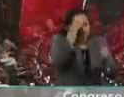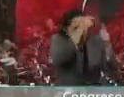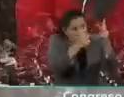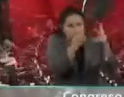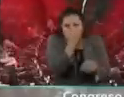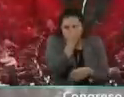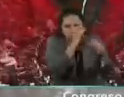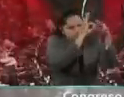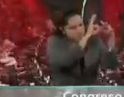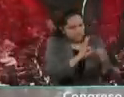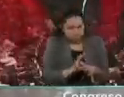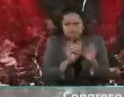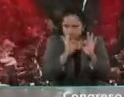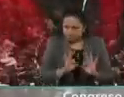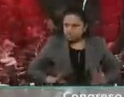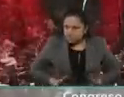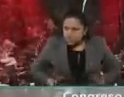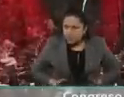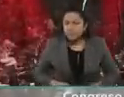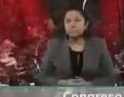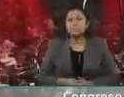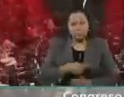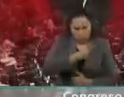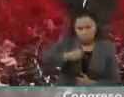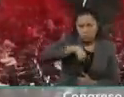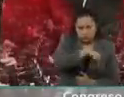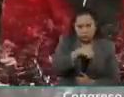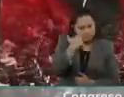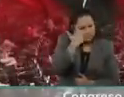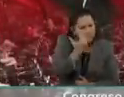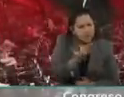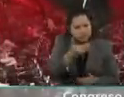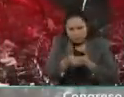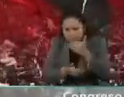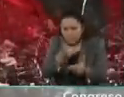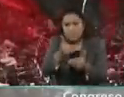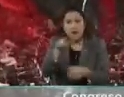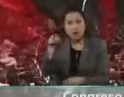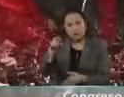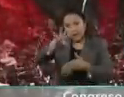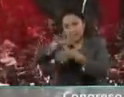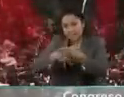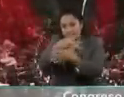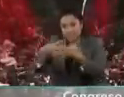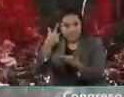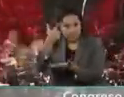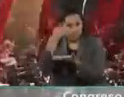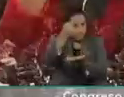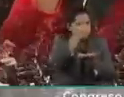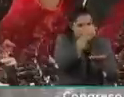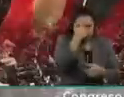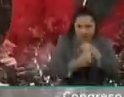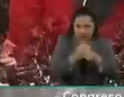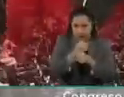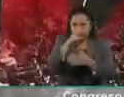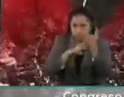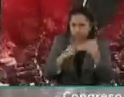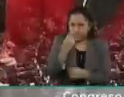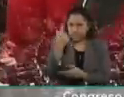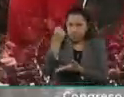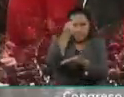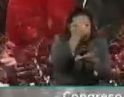ideológicos. Participaremos para construir un presupuesto de egresos de la Federación para el 2025 que eleve la